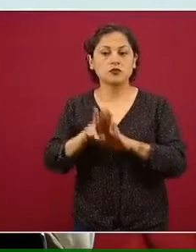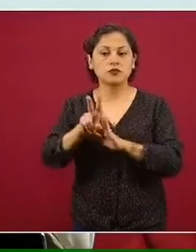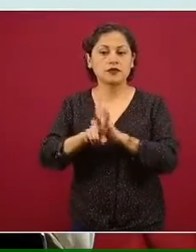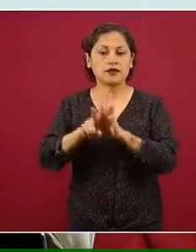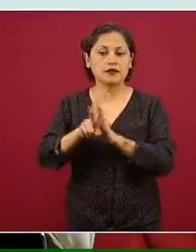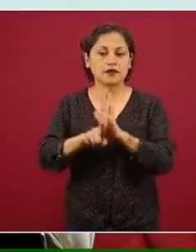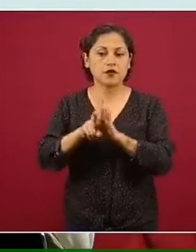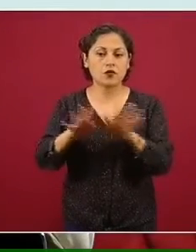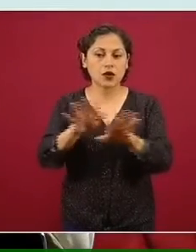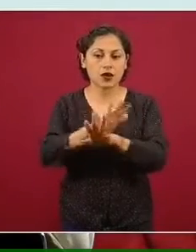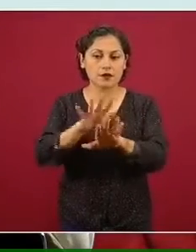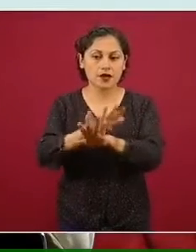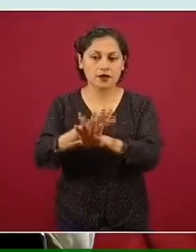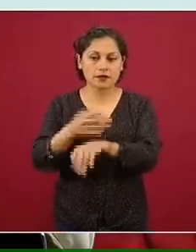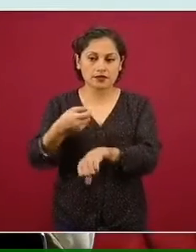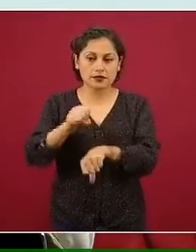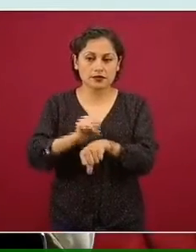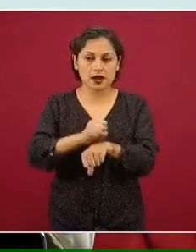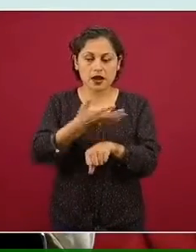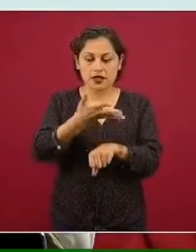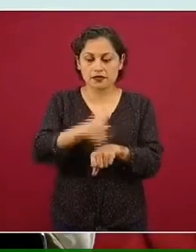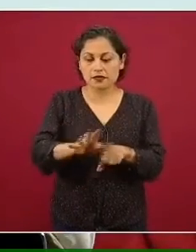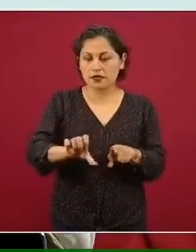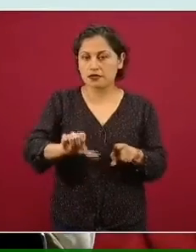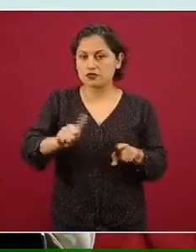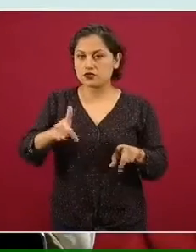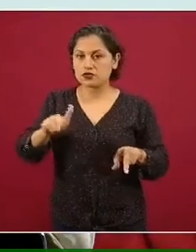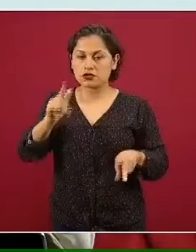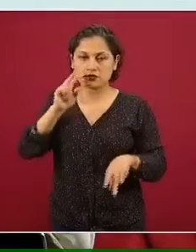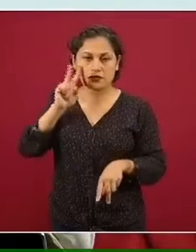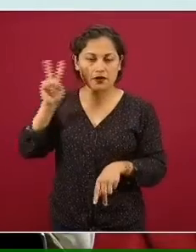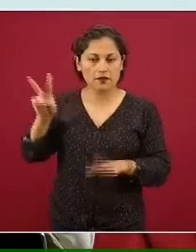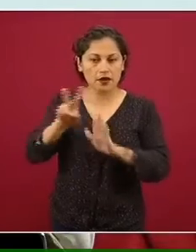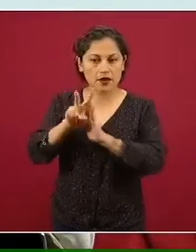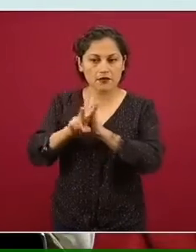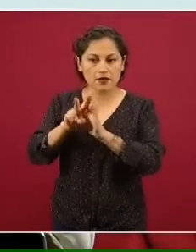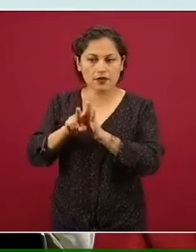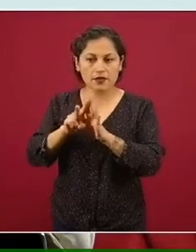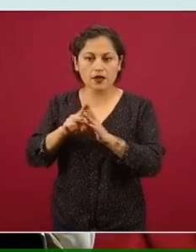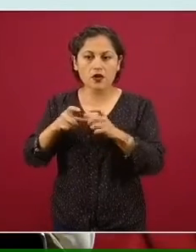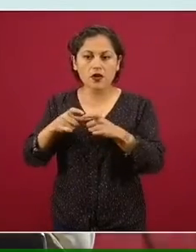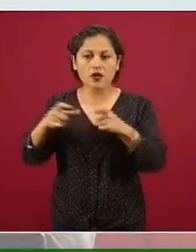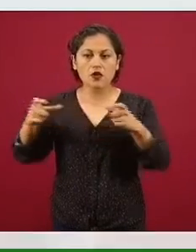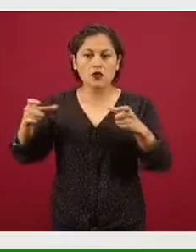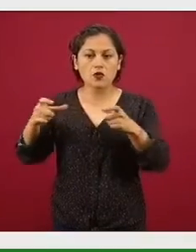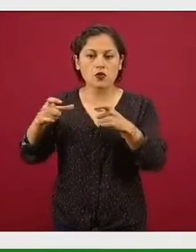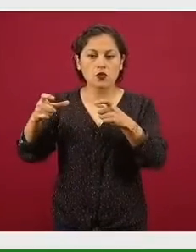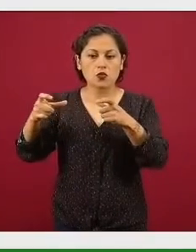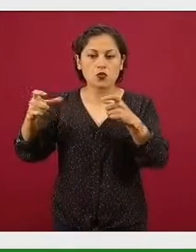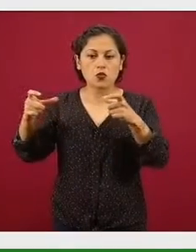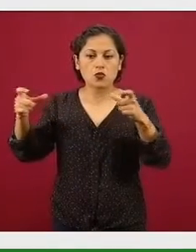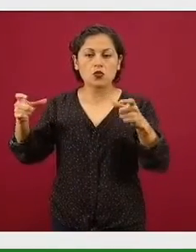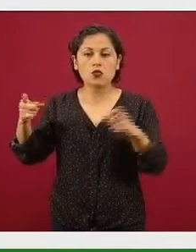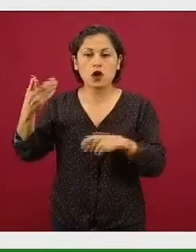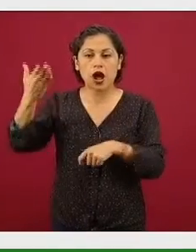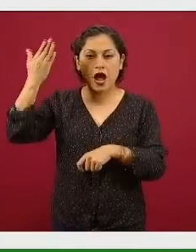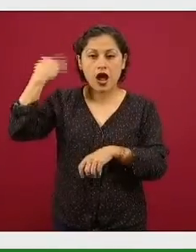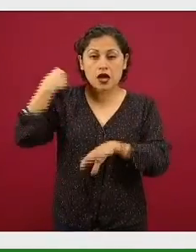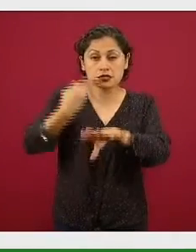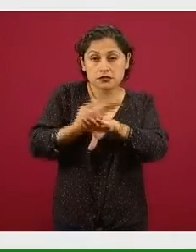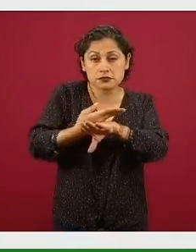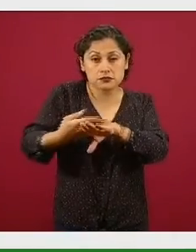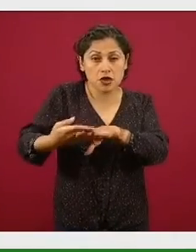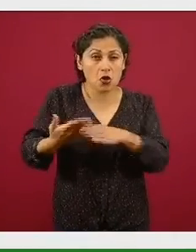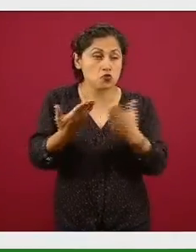10, semana 11, semana 12, vean ustedes cómo se va incrementando la dispersión de tener muchos municipios en blanco, que quiere decir que